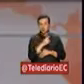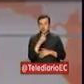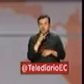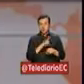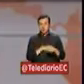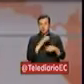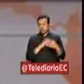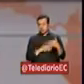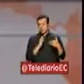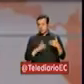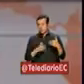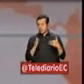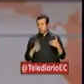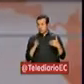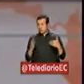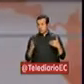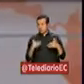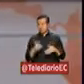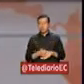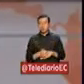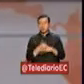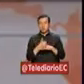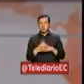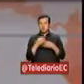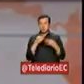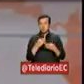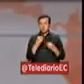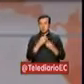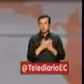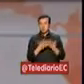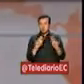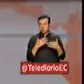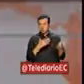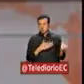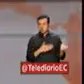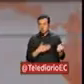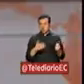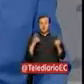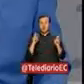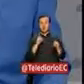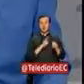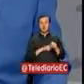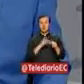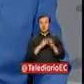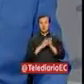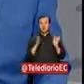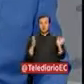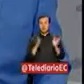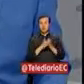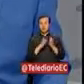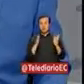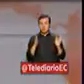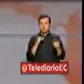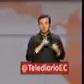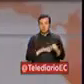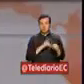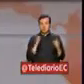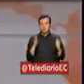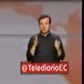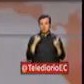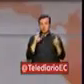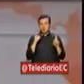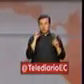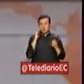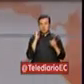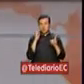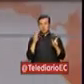que la intervención plantea autoridades legítimamente constituidas. ¿En cuánto tiempo? ¿En 60 días? La